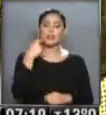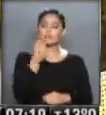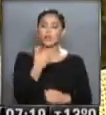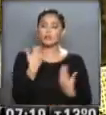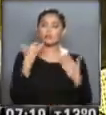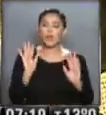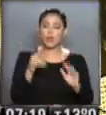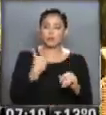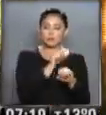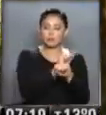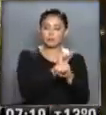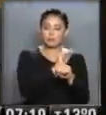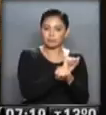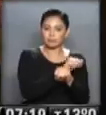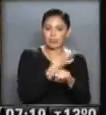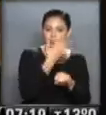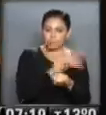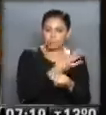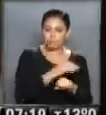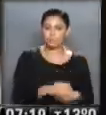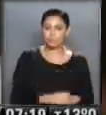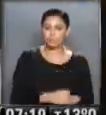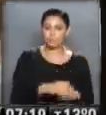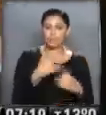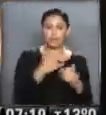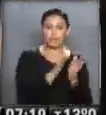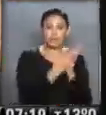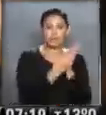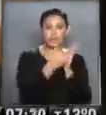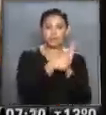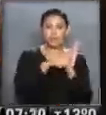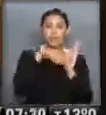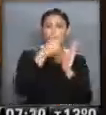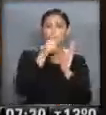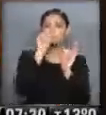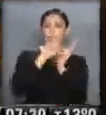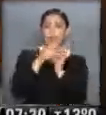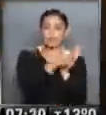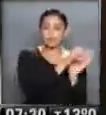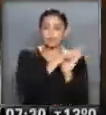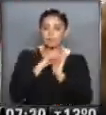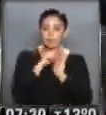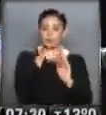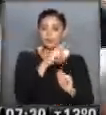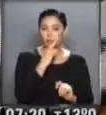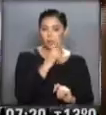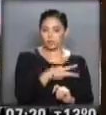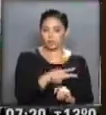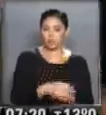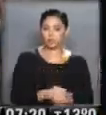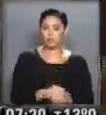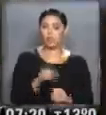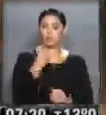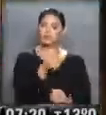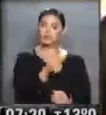podría moderarse la prisión bajo caución real y retención del pasaporte. Al respecto, el abogado del viudo, Fernando Díaz Cantón,